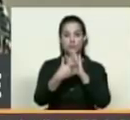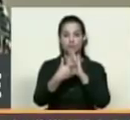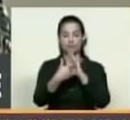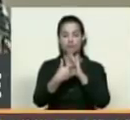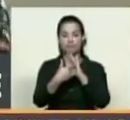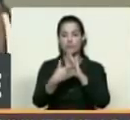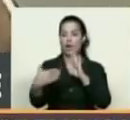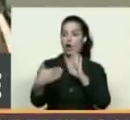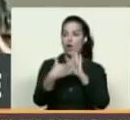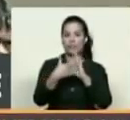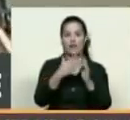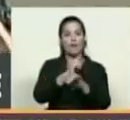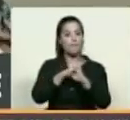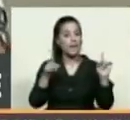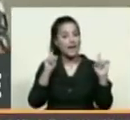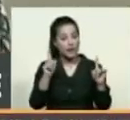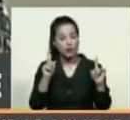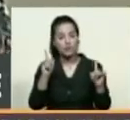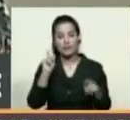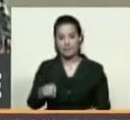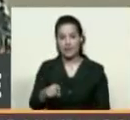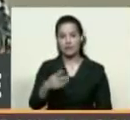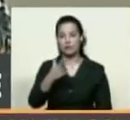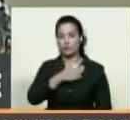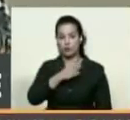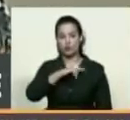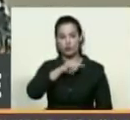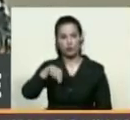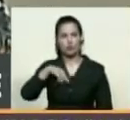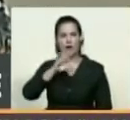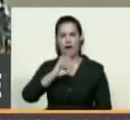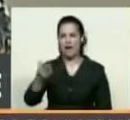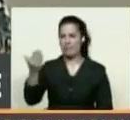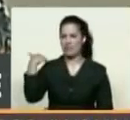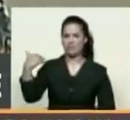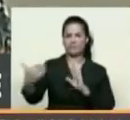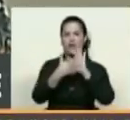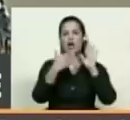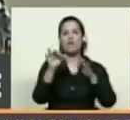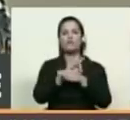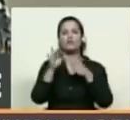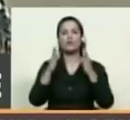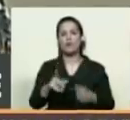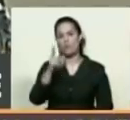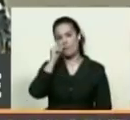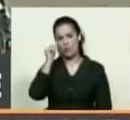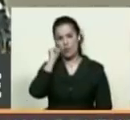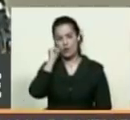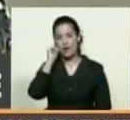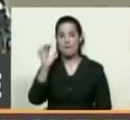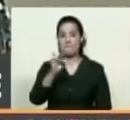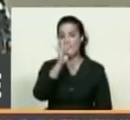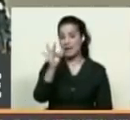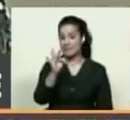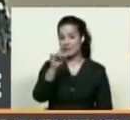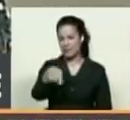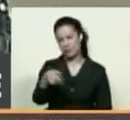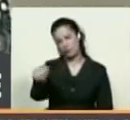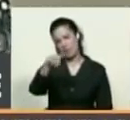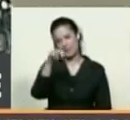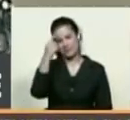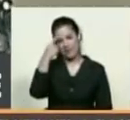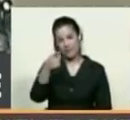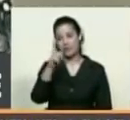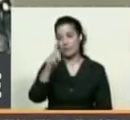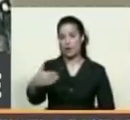la infraestructura, pero también habíamos tenido los ataques a funcionarios y funcionarias, y por supuesto, como ustedes bien saben, a